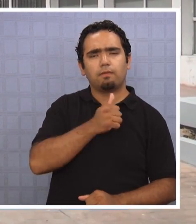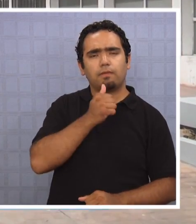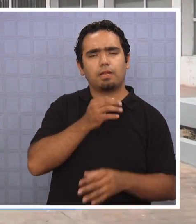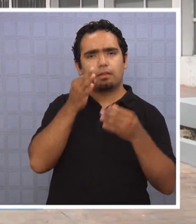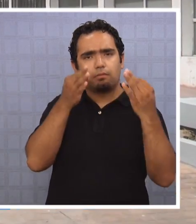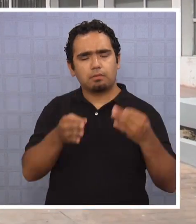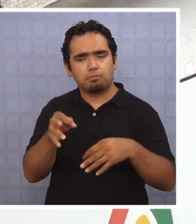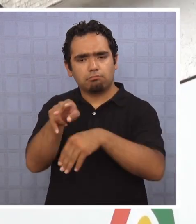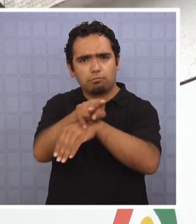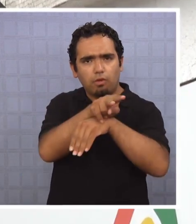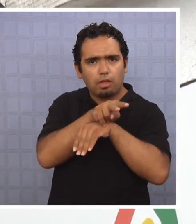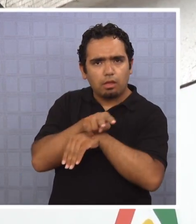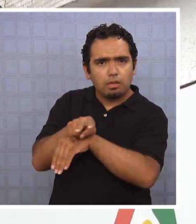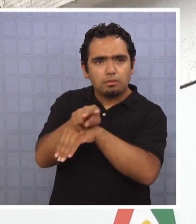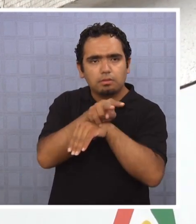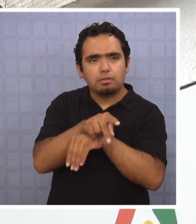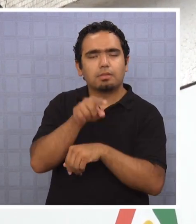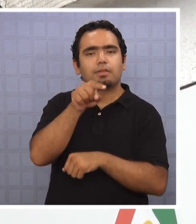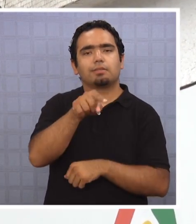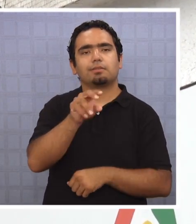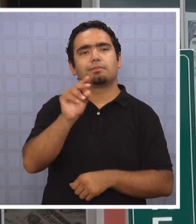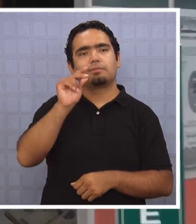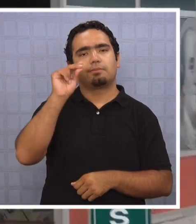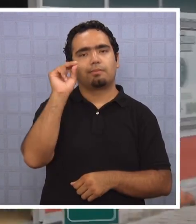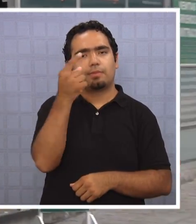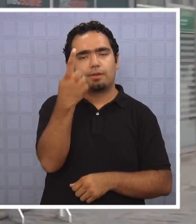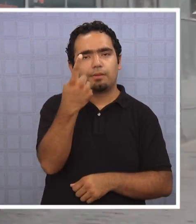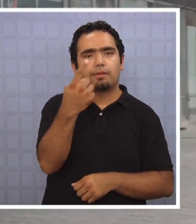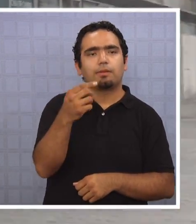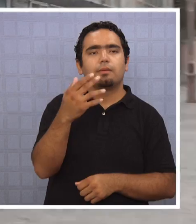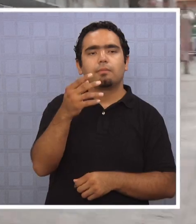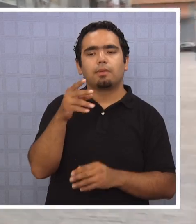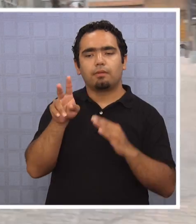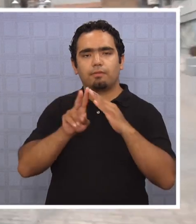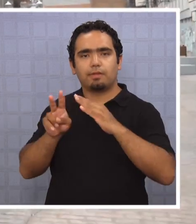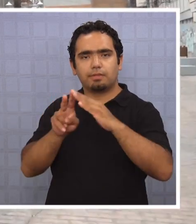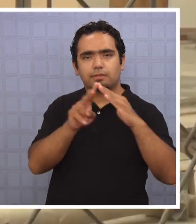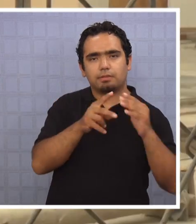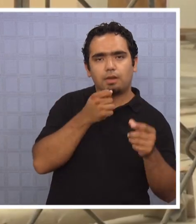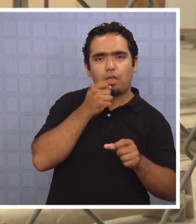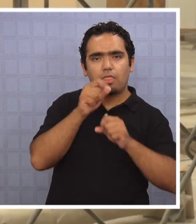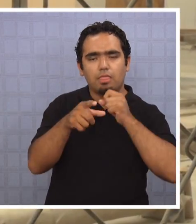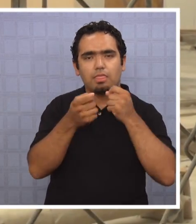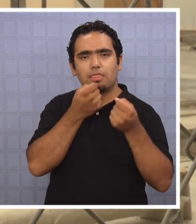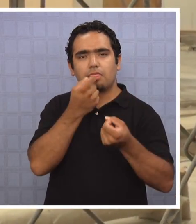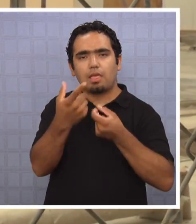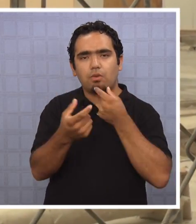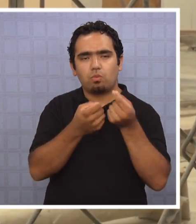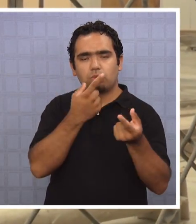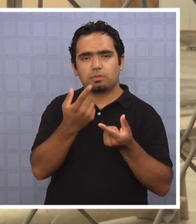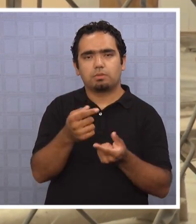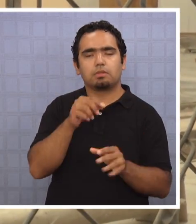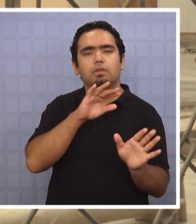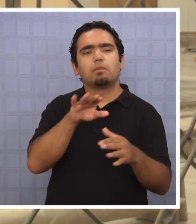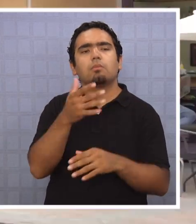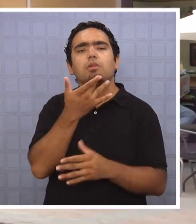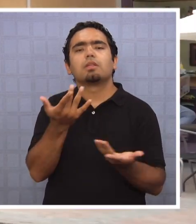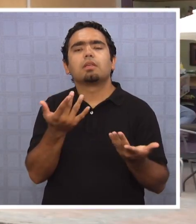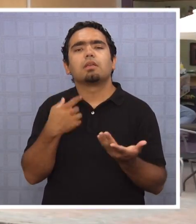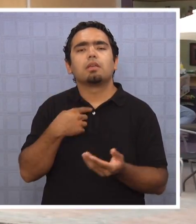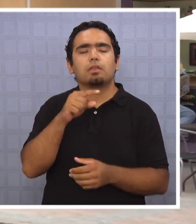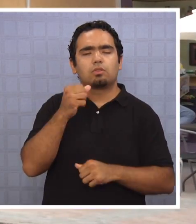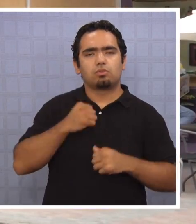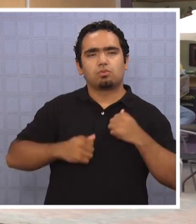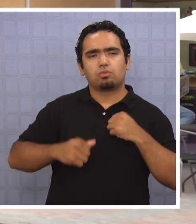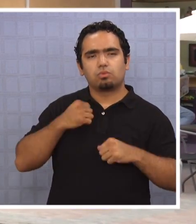La falta de una efectiva fiscalización fue una de las principales denuncias formuladas por vecinos de Pasaje Alessandri y Calle Gorostiaga